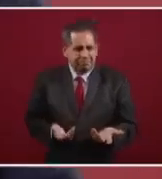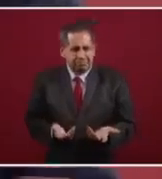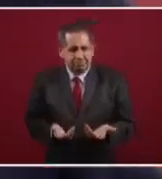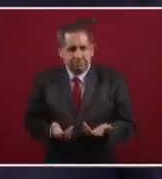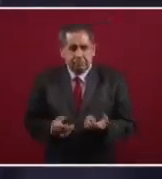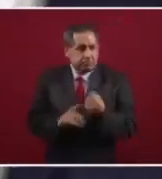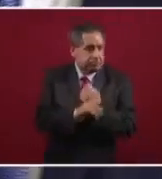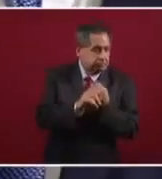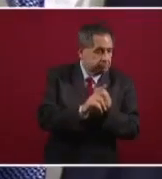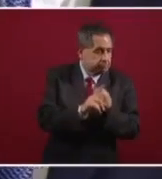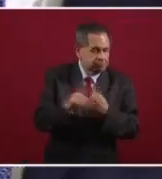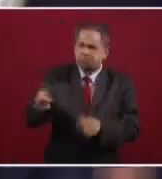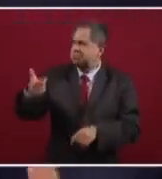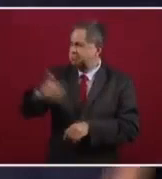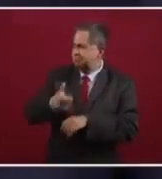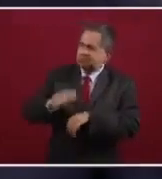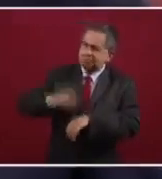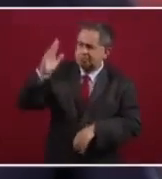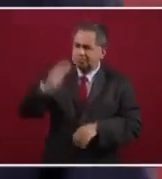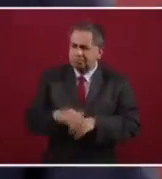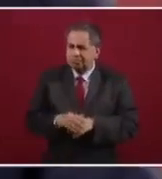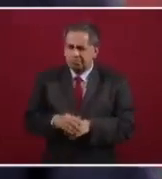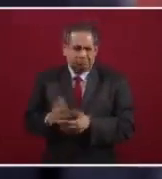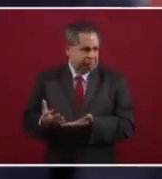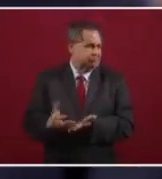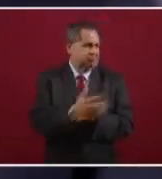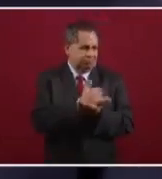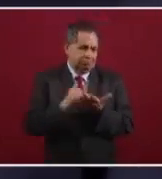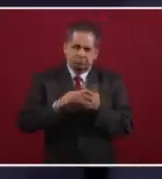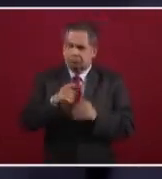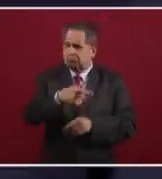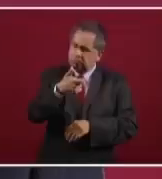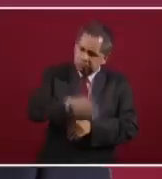Resuelve el problema de finanzas públicas,